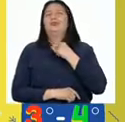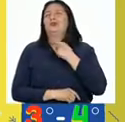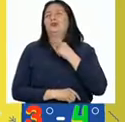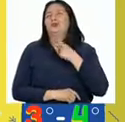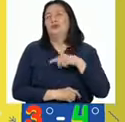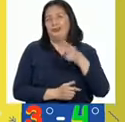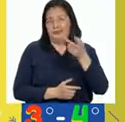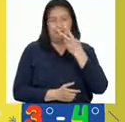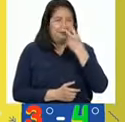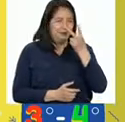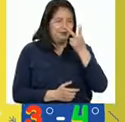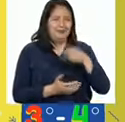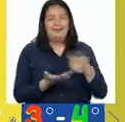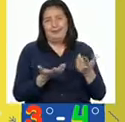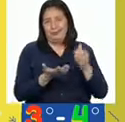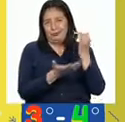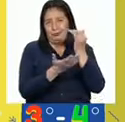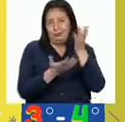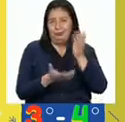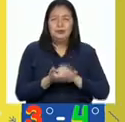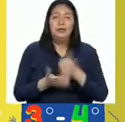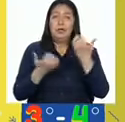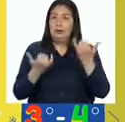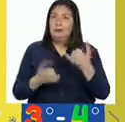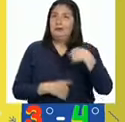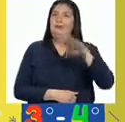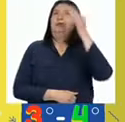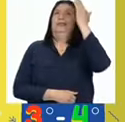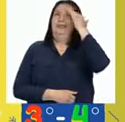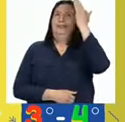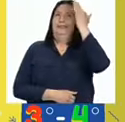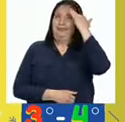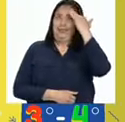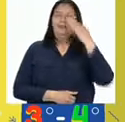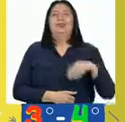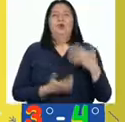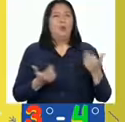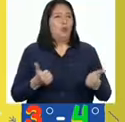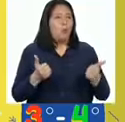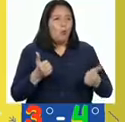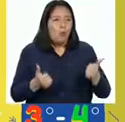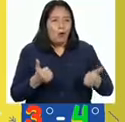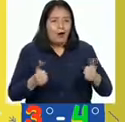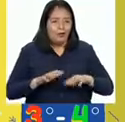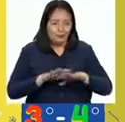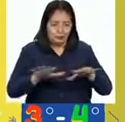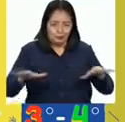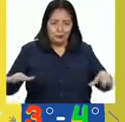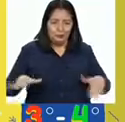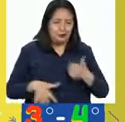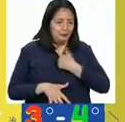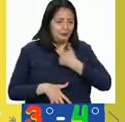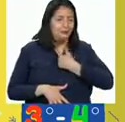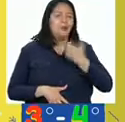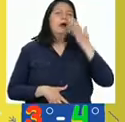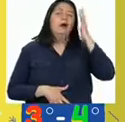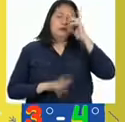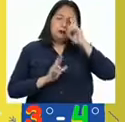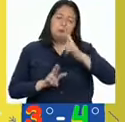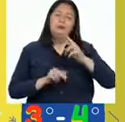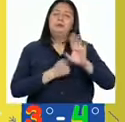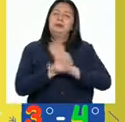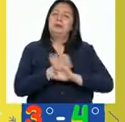ver caricaturas. Ahora que Pablo sabe cuál es el espacio personal, lo tendrá muy en cuenta para